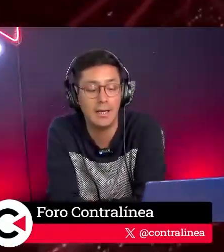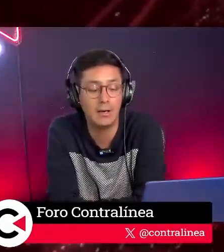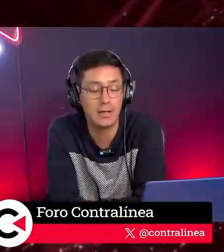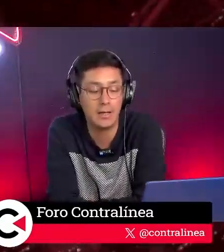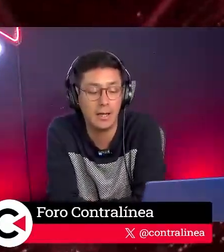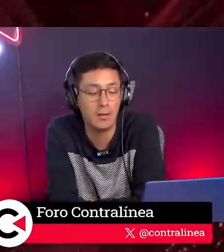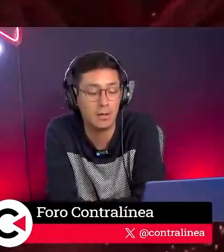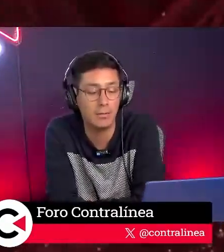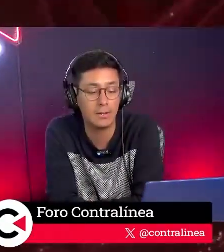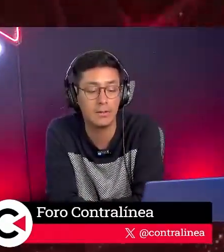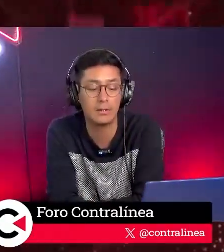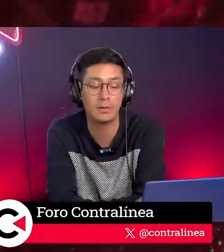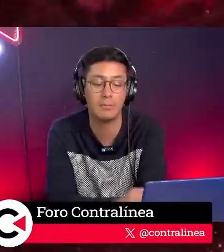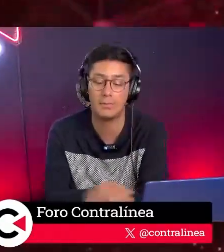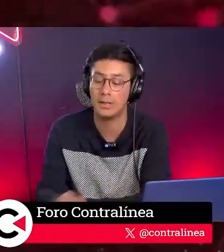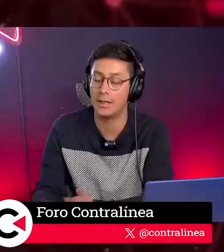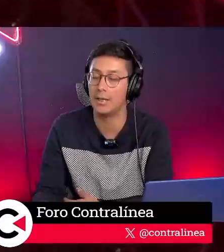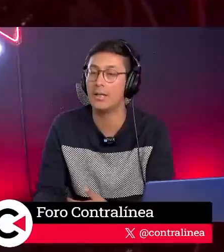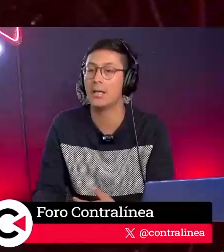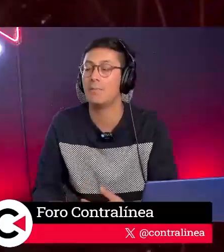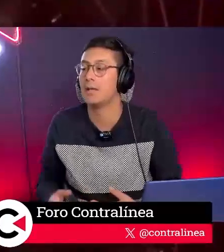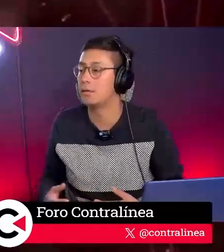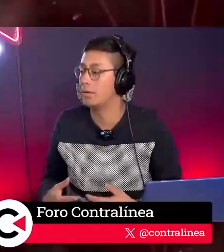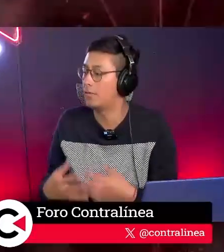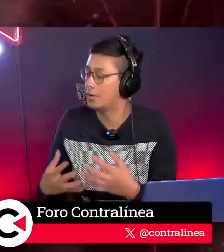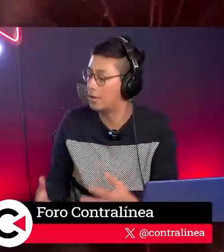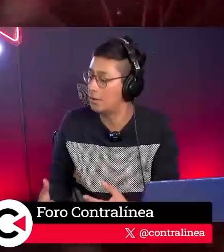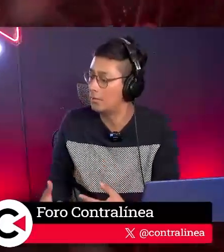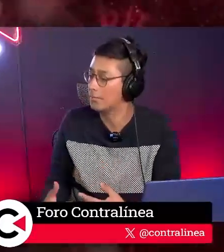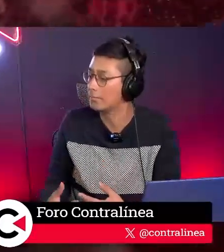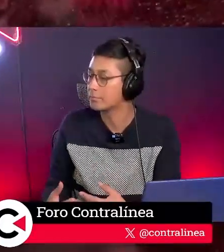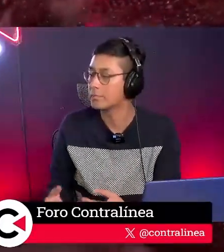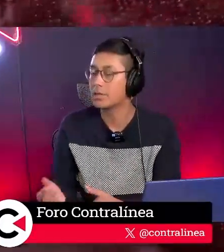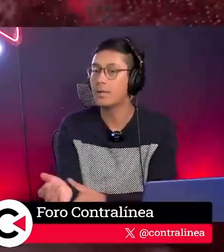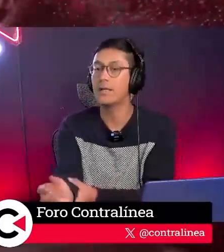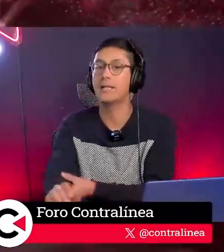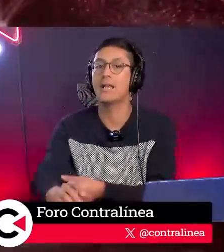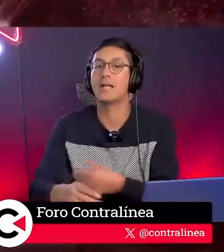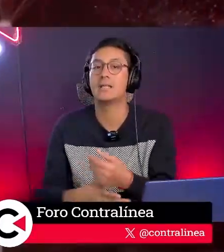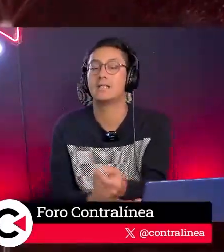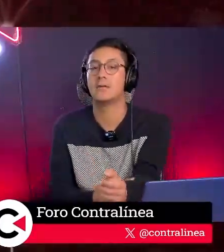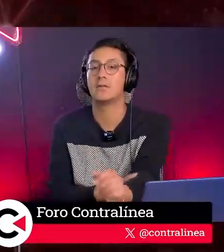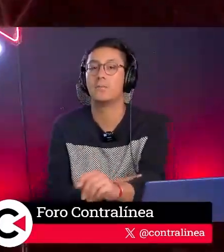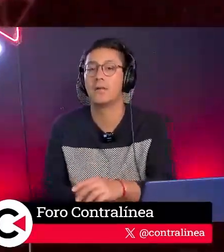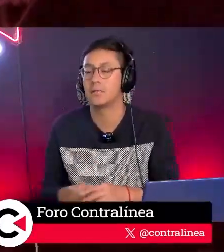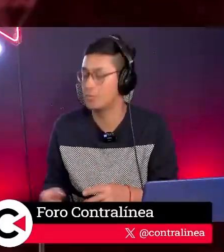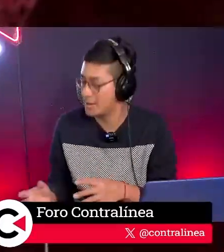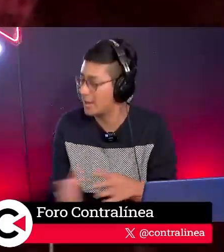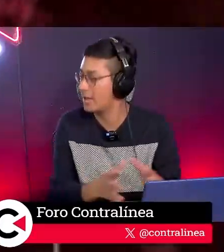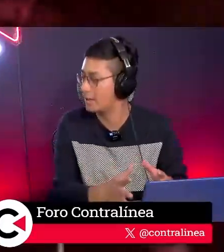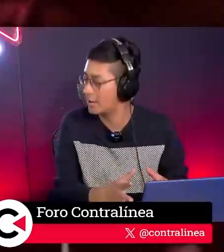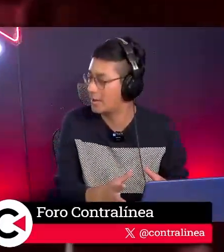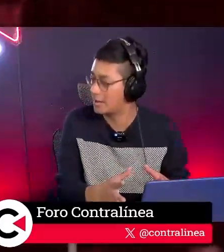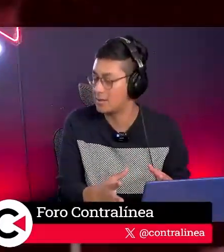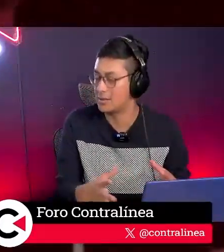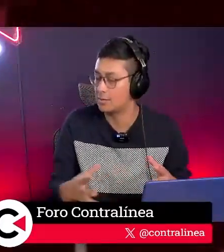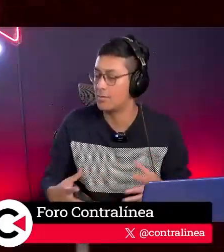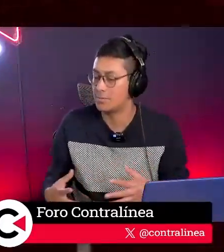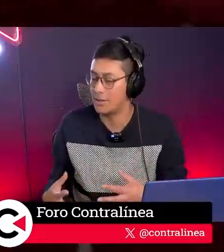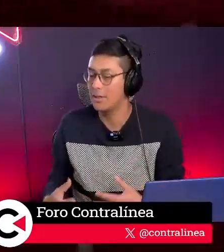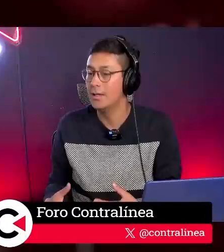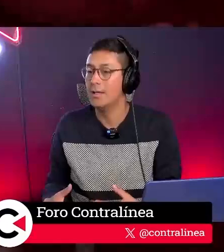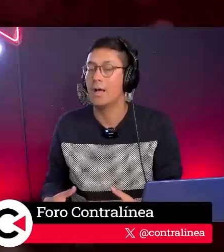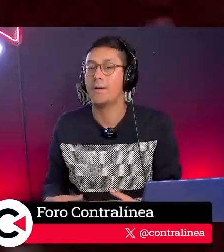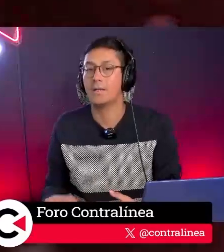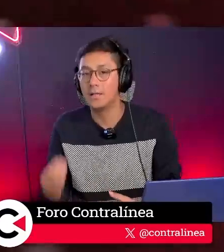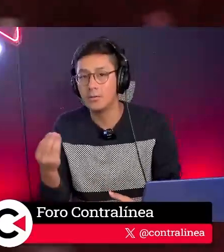da en la orden ejecutiva Donald Trump del incremento de fentanilo y de la crisis de los opioides, no es negar la crisis, sino